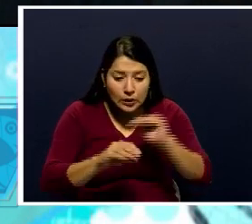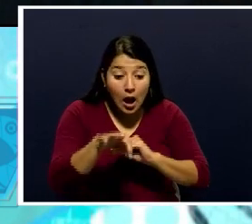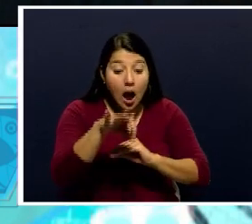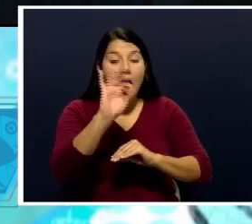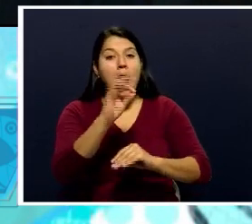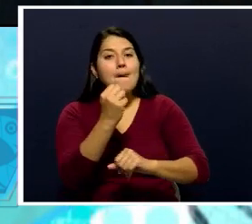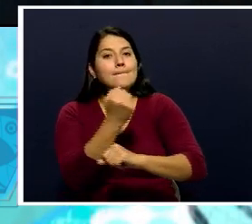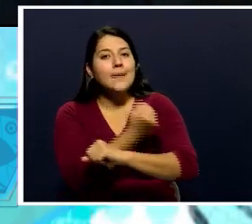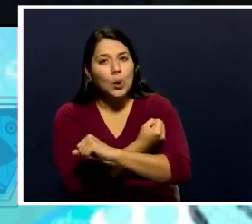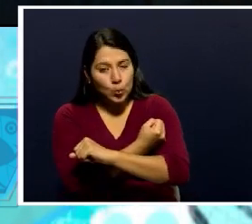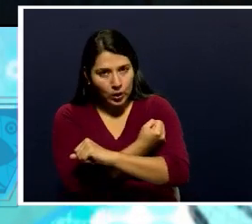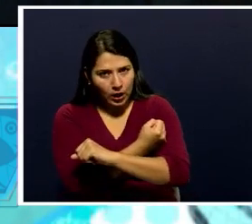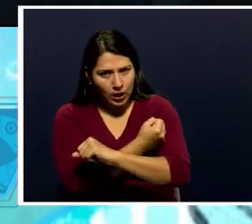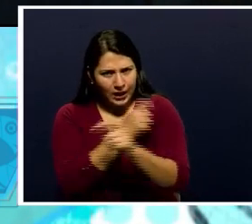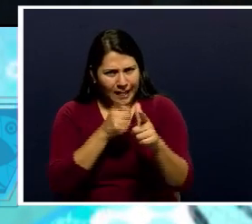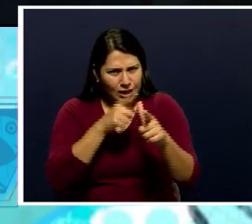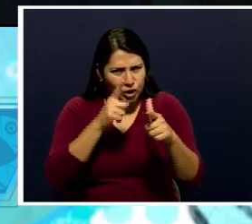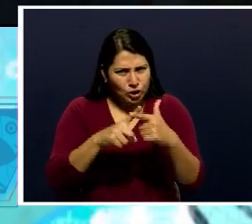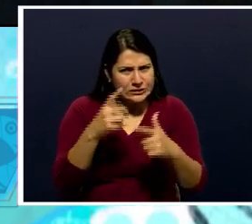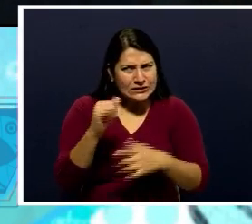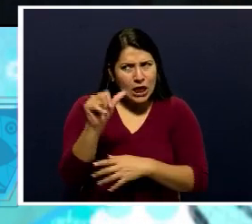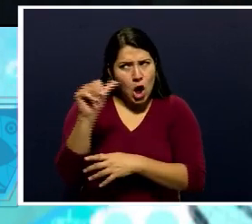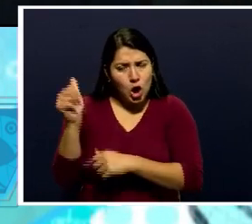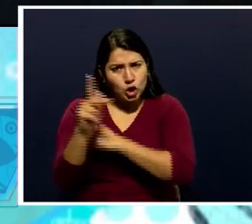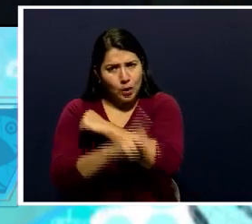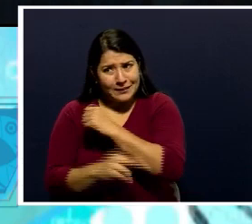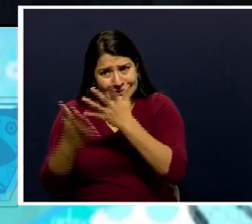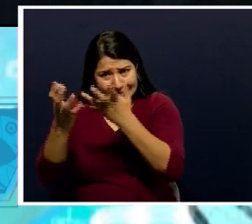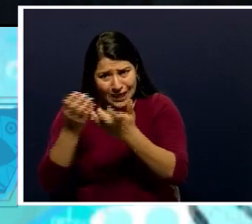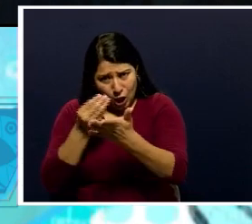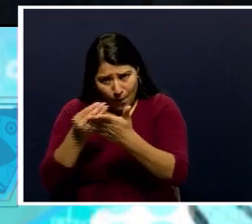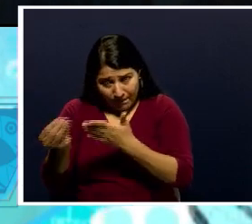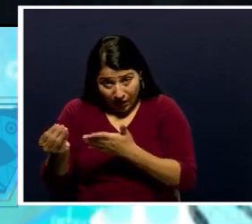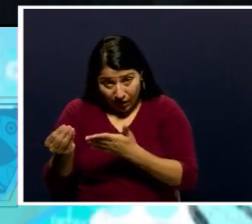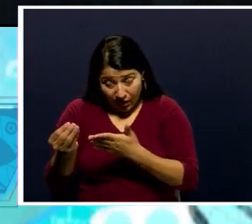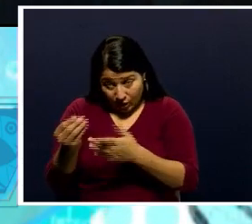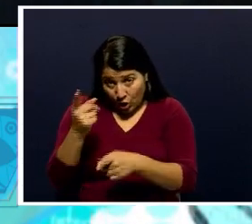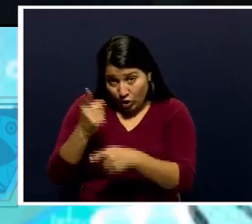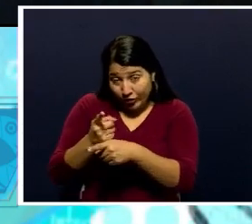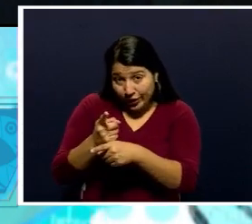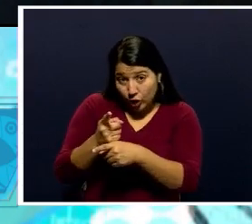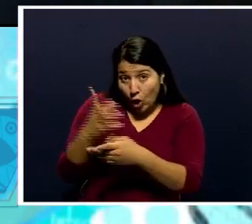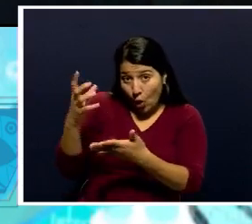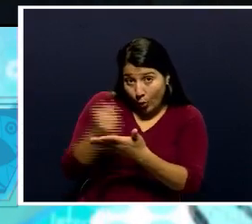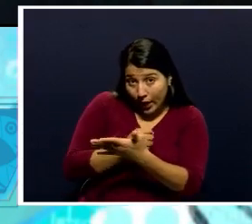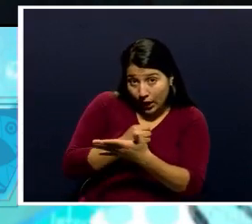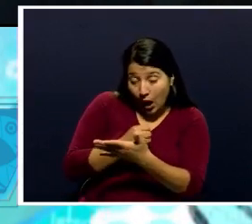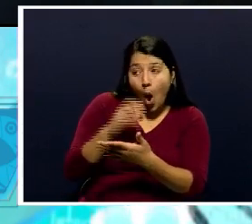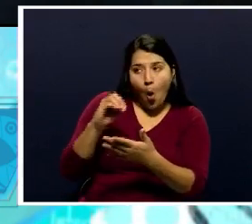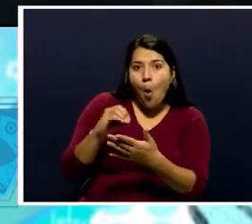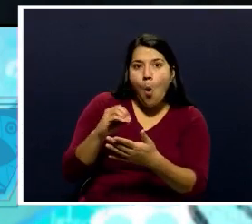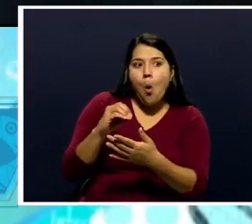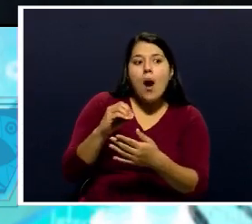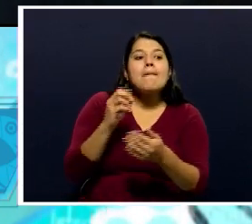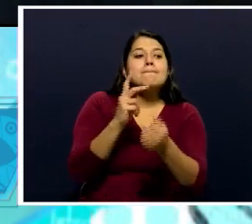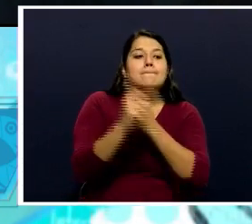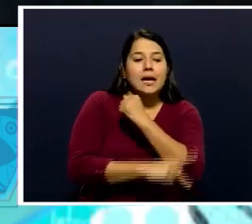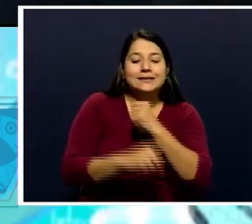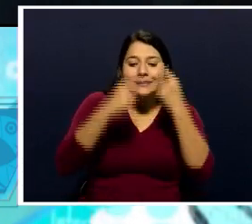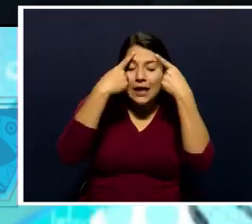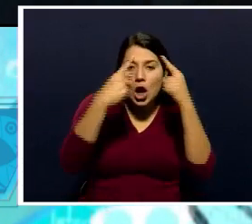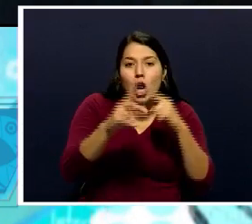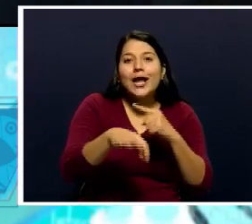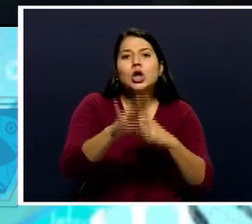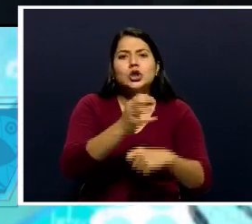comprarla? Ese es uno de los temas más complejos en el mundo en este momento, en